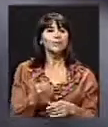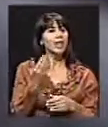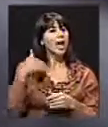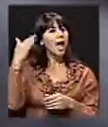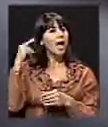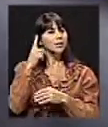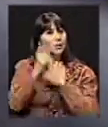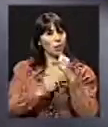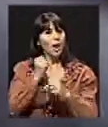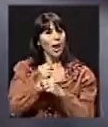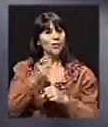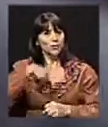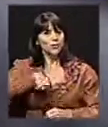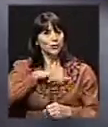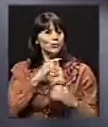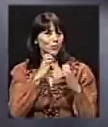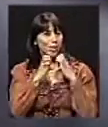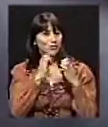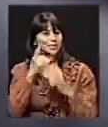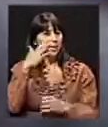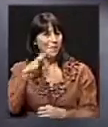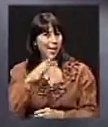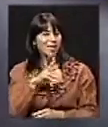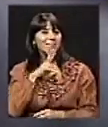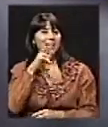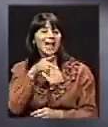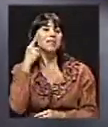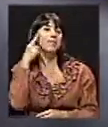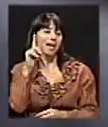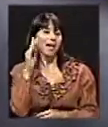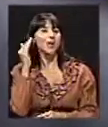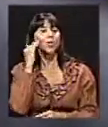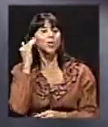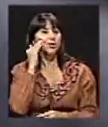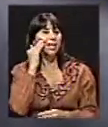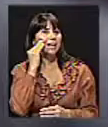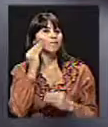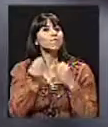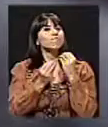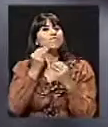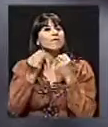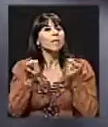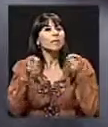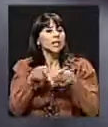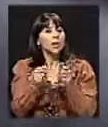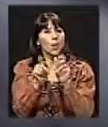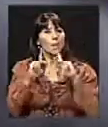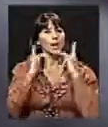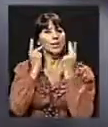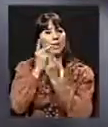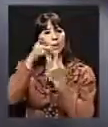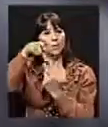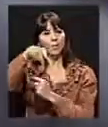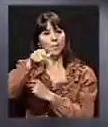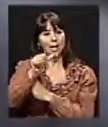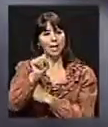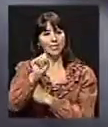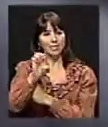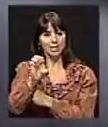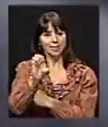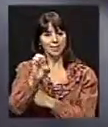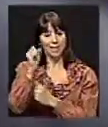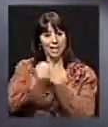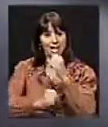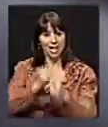año tuvimos una entrevista similar, ¿verdad?, para conocer el rumbo del PACE en el año legislativo, que cada mayo se